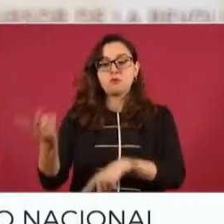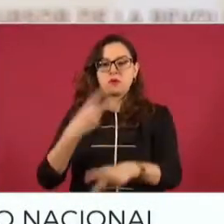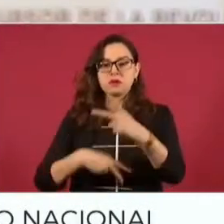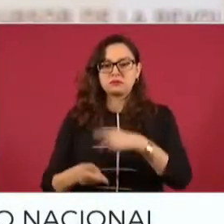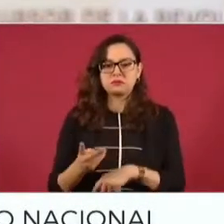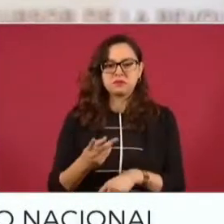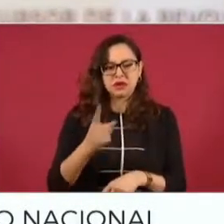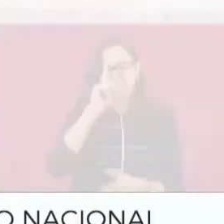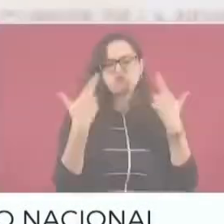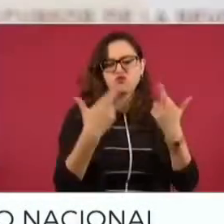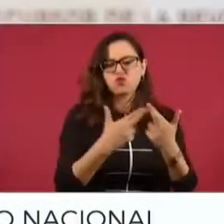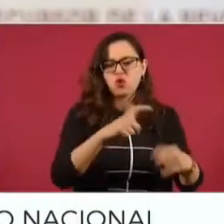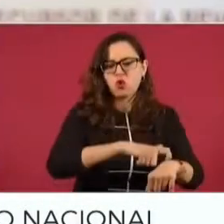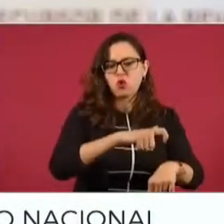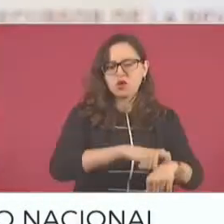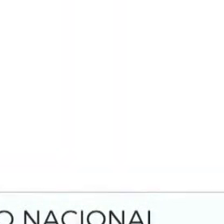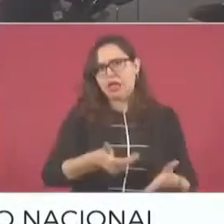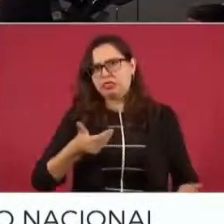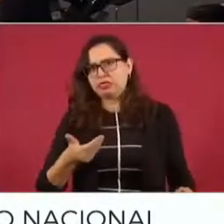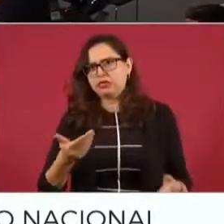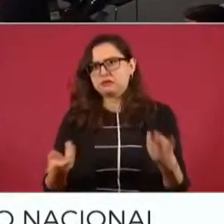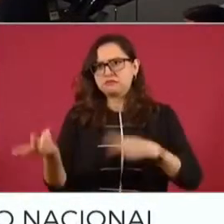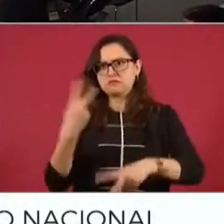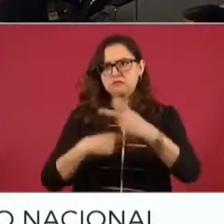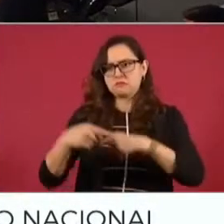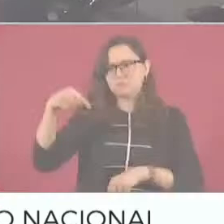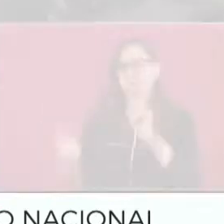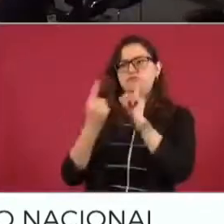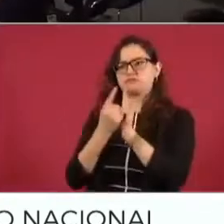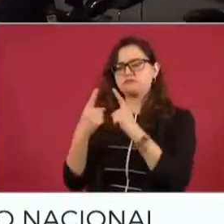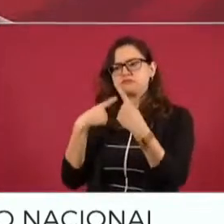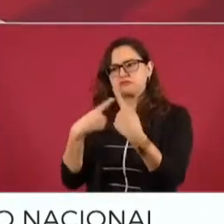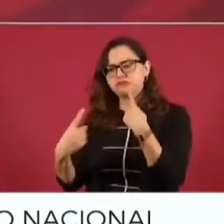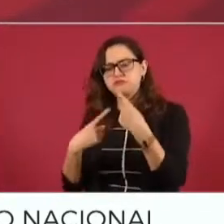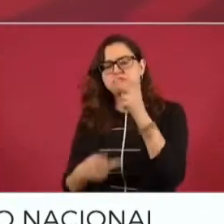Es a la 1:30 de la tarde y es una plática,